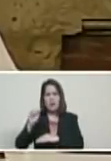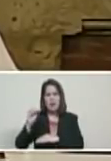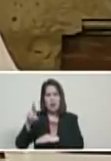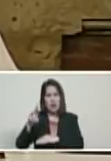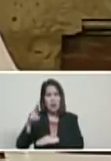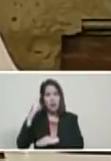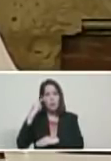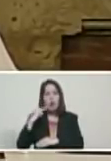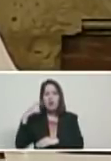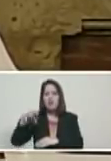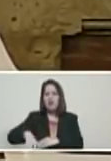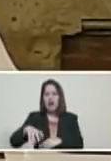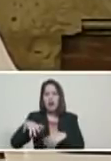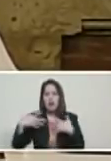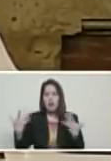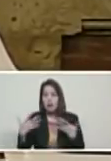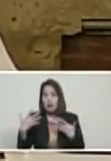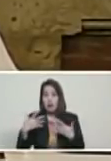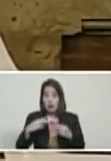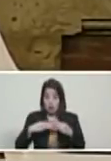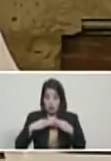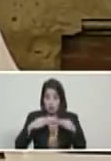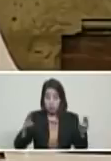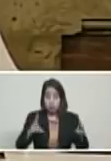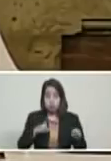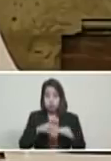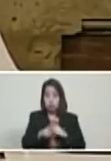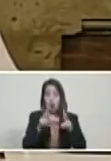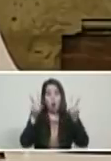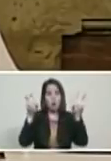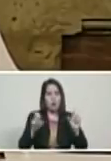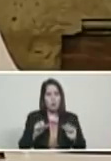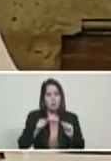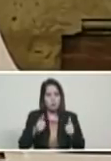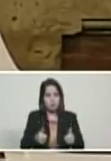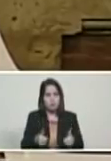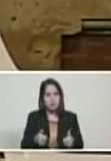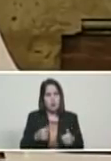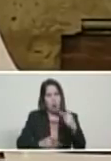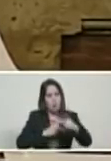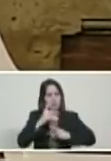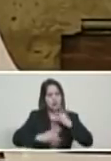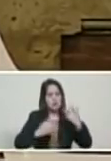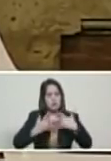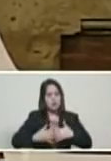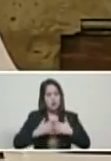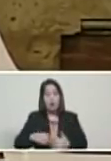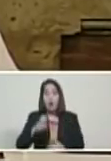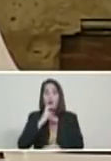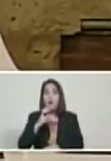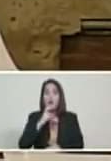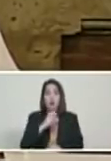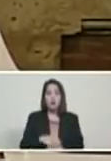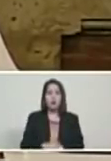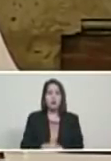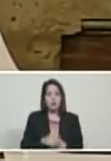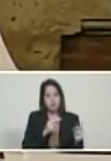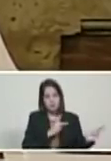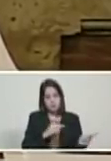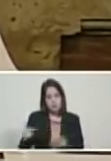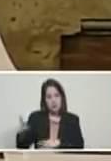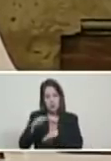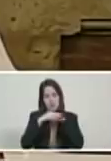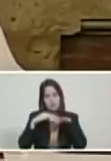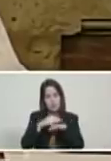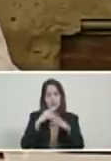Estado Bolívar, para que inauguremos de manera inmediata la planta de procesamiento de oro Sarrapia. Adelante, ministro,